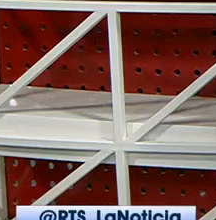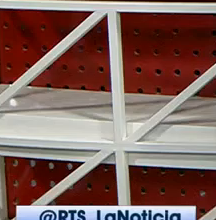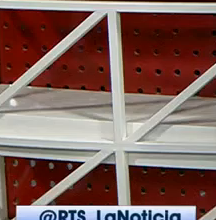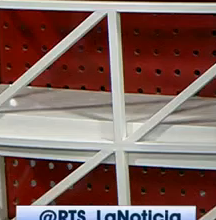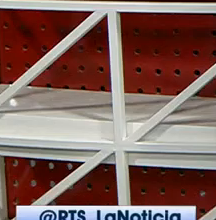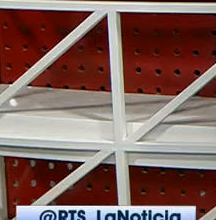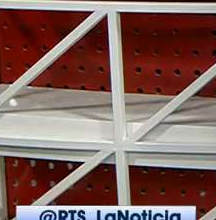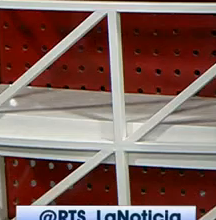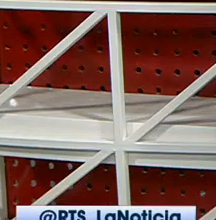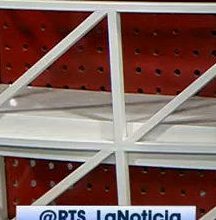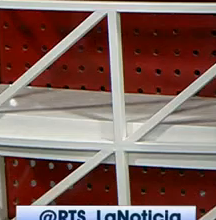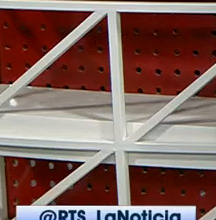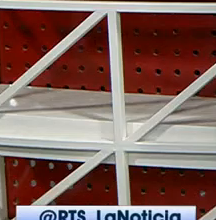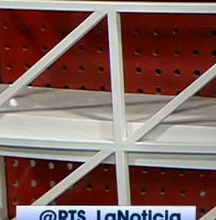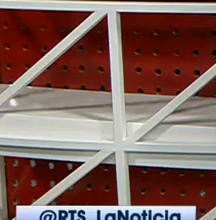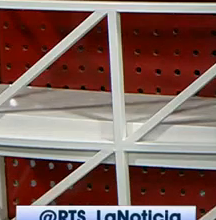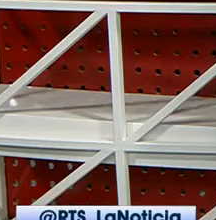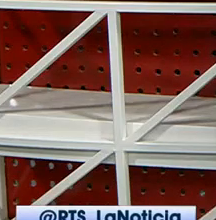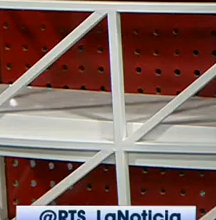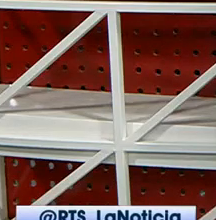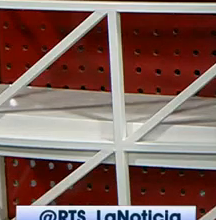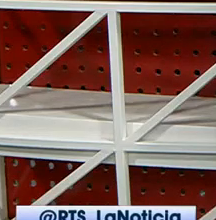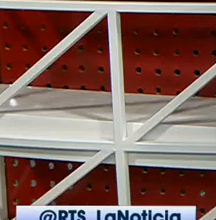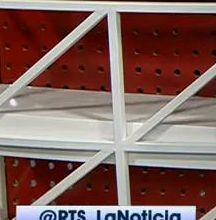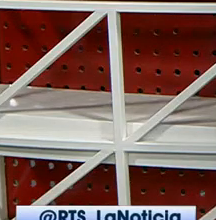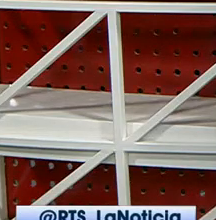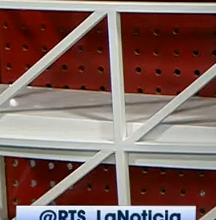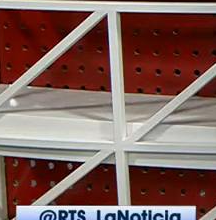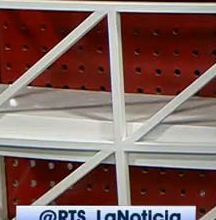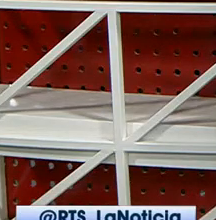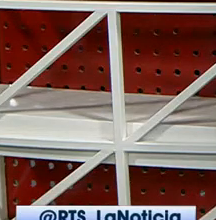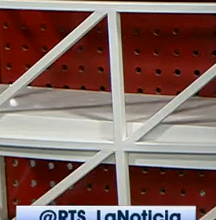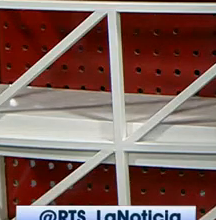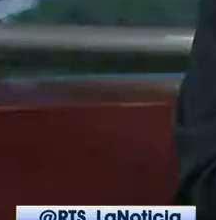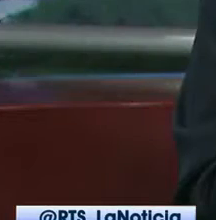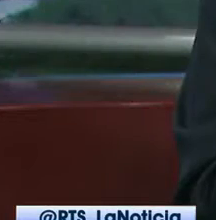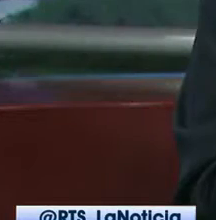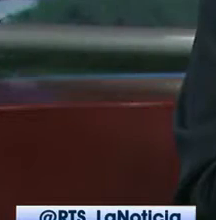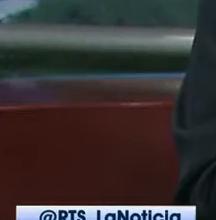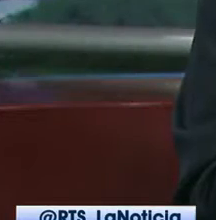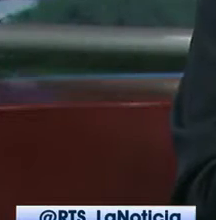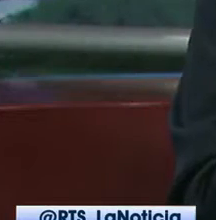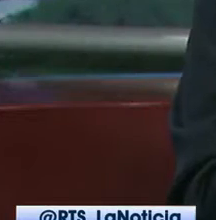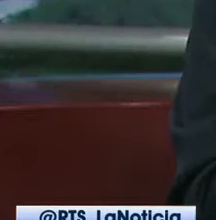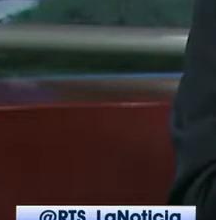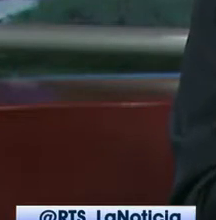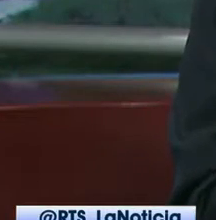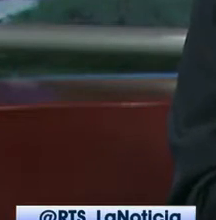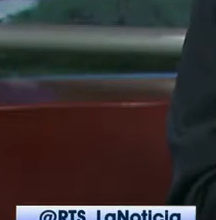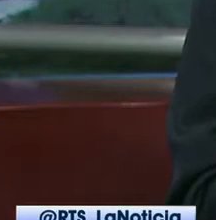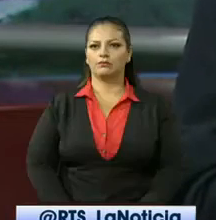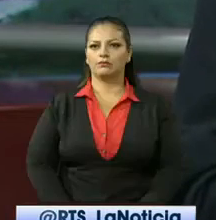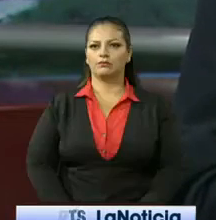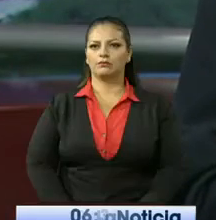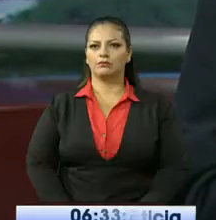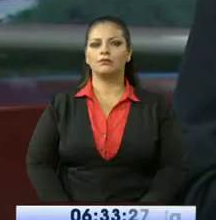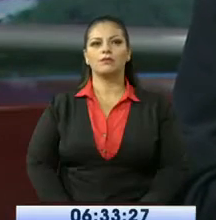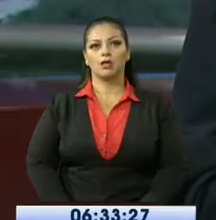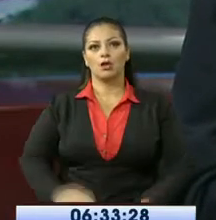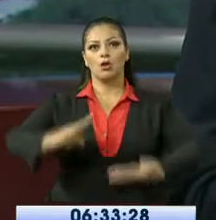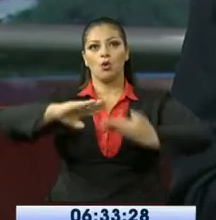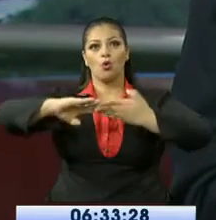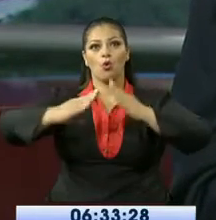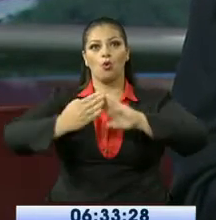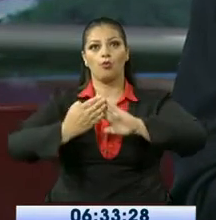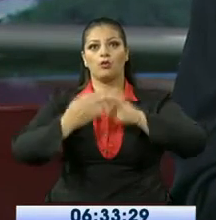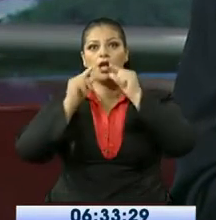Bueno, comenzamos con la información desde estudio. Dos jóvenes Shuar que estaban desaparecidos fueron encontrados sin vida y enterrados en